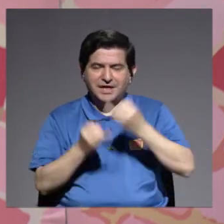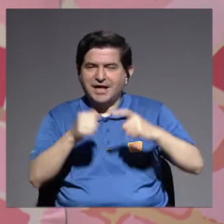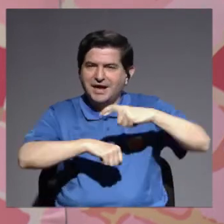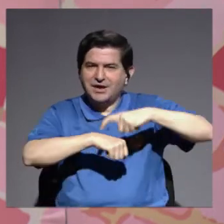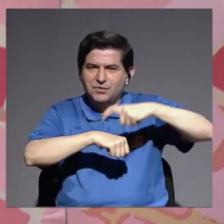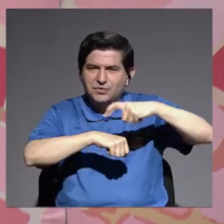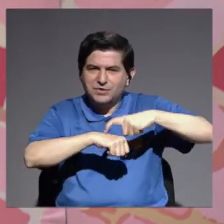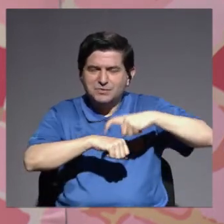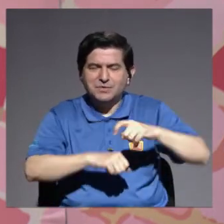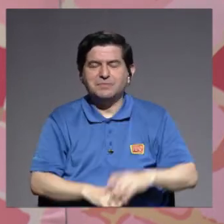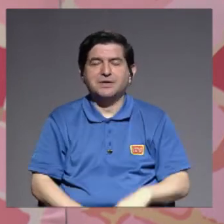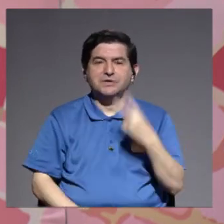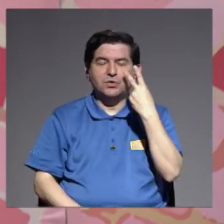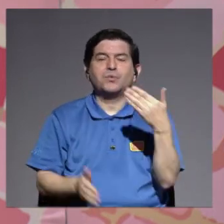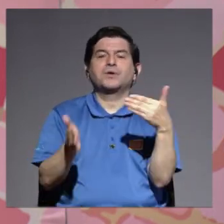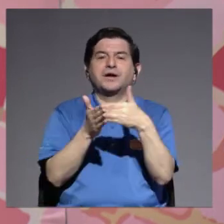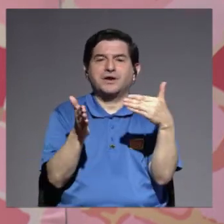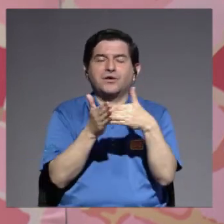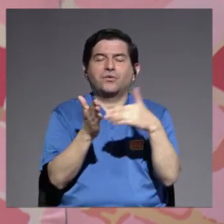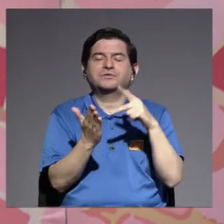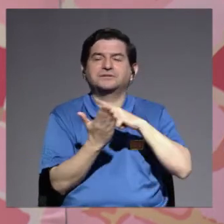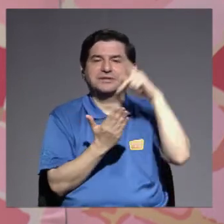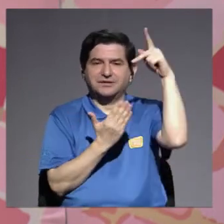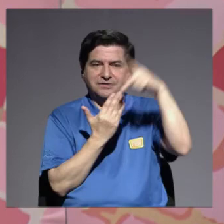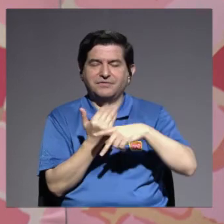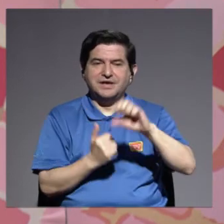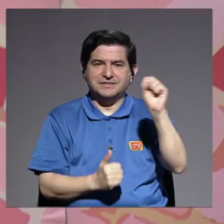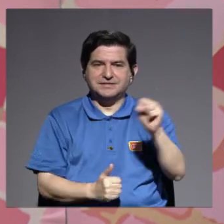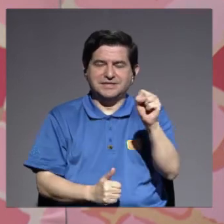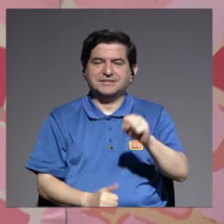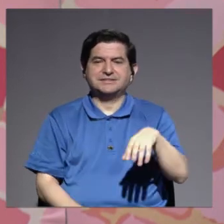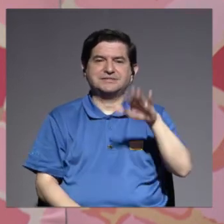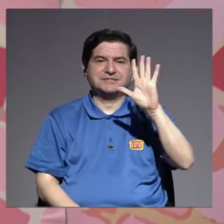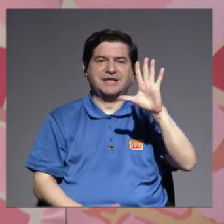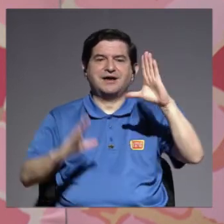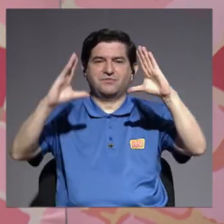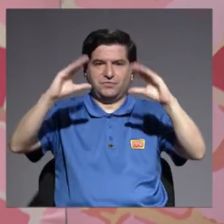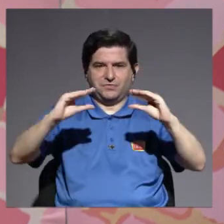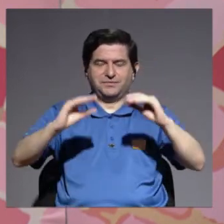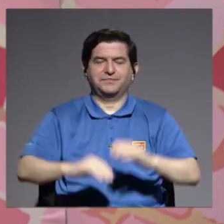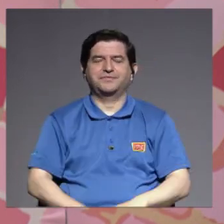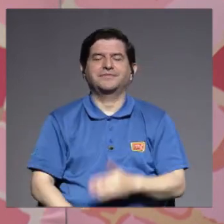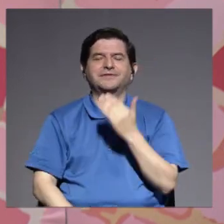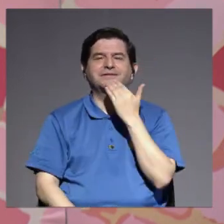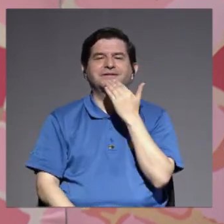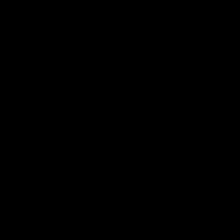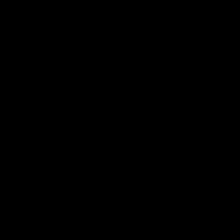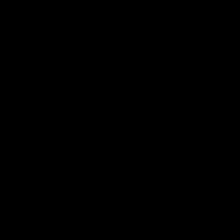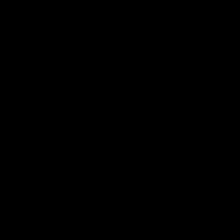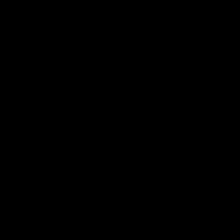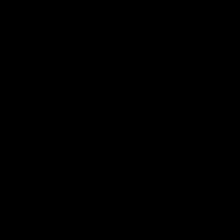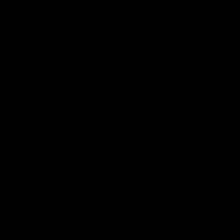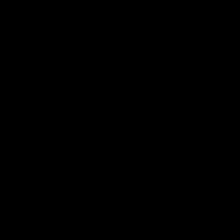momento, de ver la repetición de este programa el sábado a las 5 de la tarde. Muchas gracias.